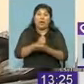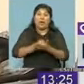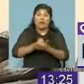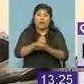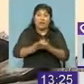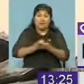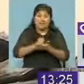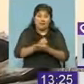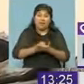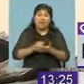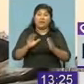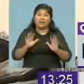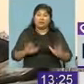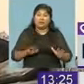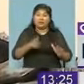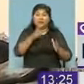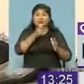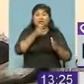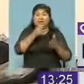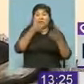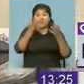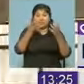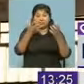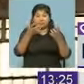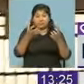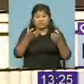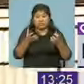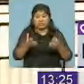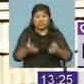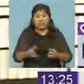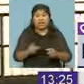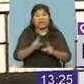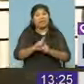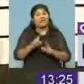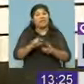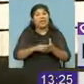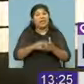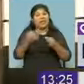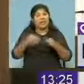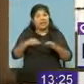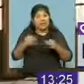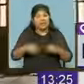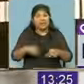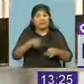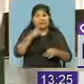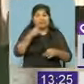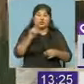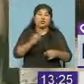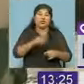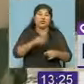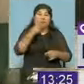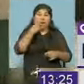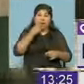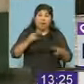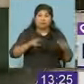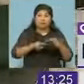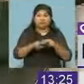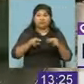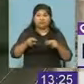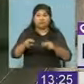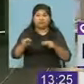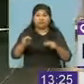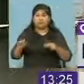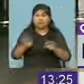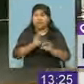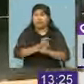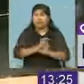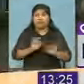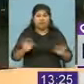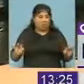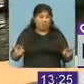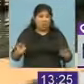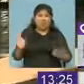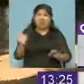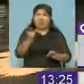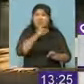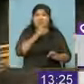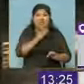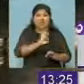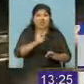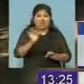haya algún riesgo eléctrico digamos entonces por prevención no se están todavía aprendiendo las computadoras ni de secretaria todo se está haciendo